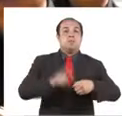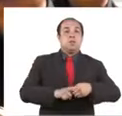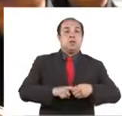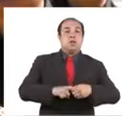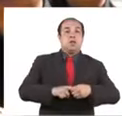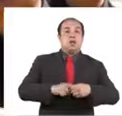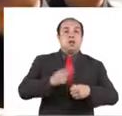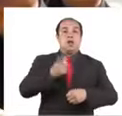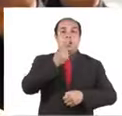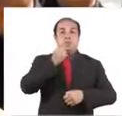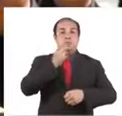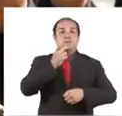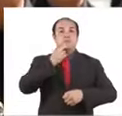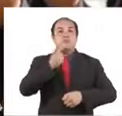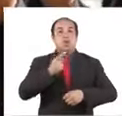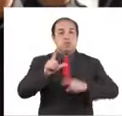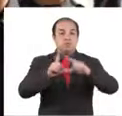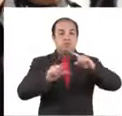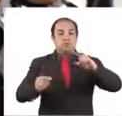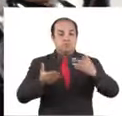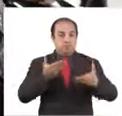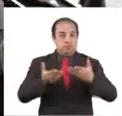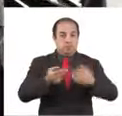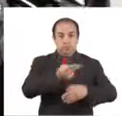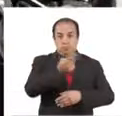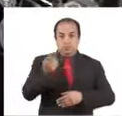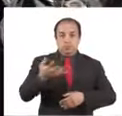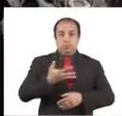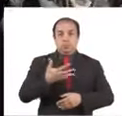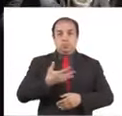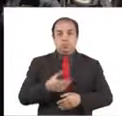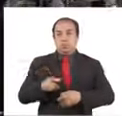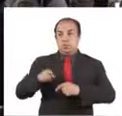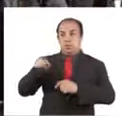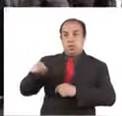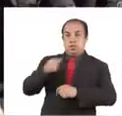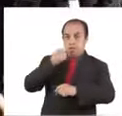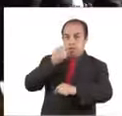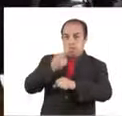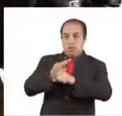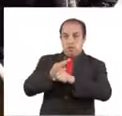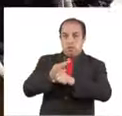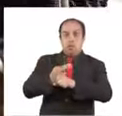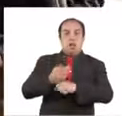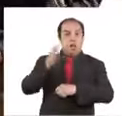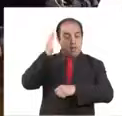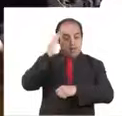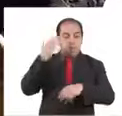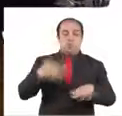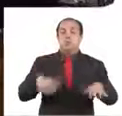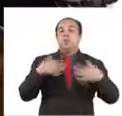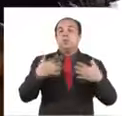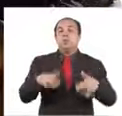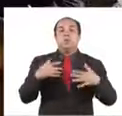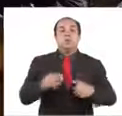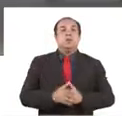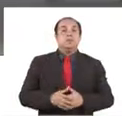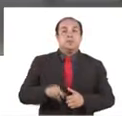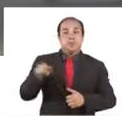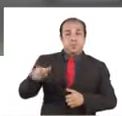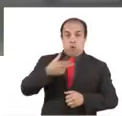país. Tienen ustedes en el secretario a un gran líder, un